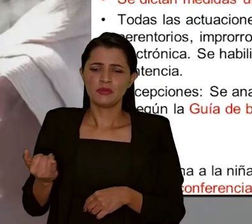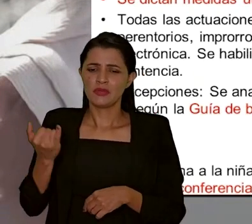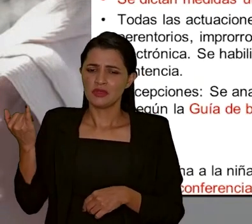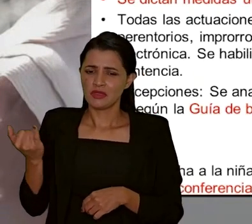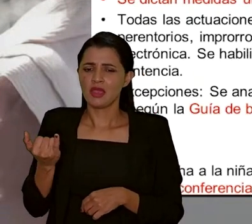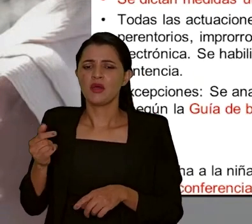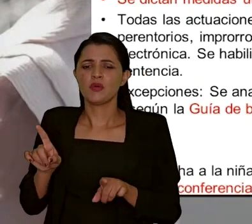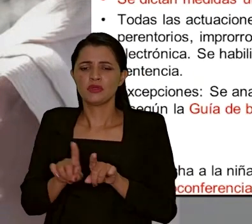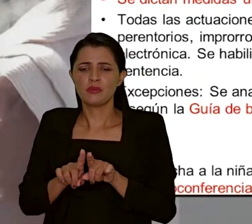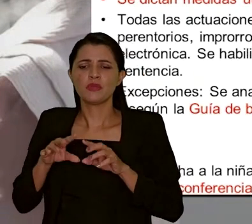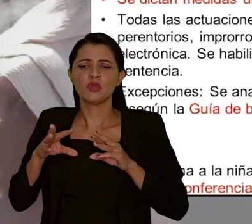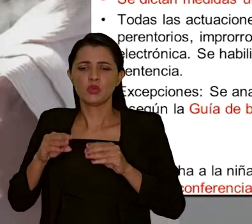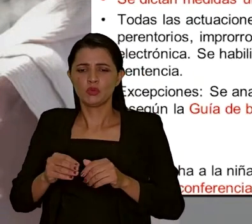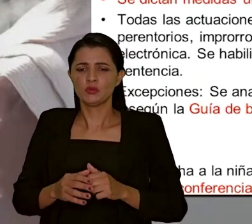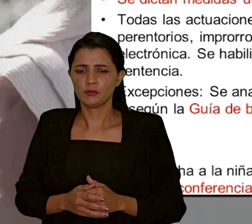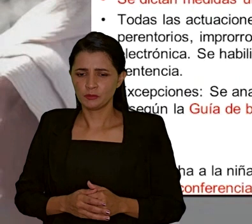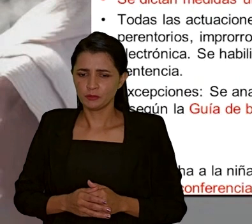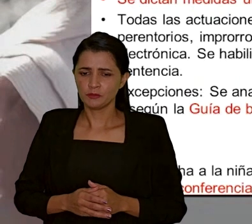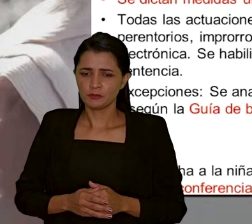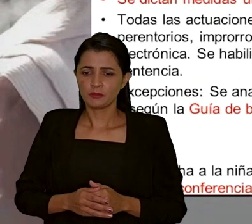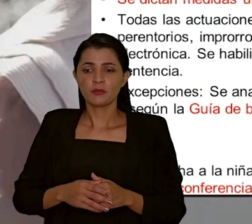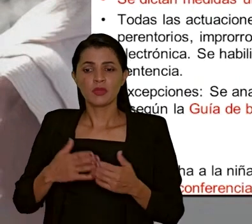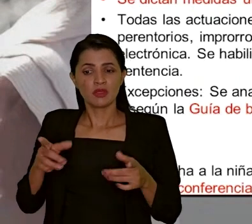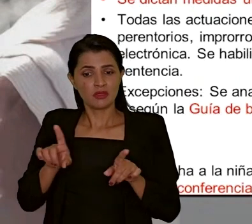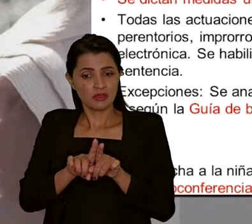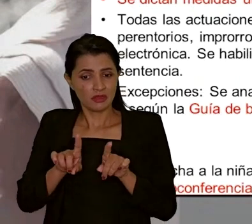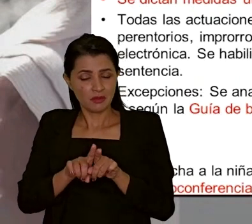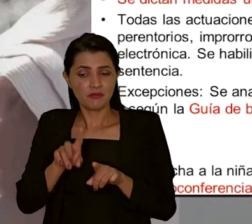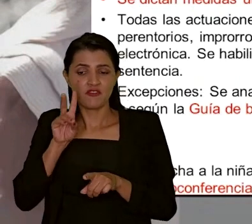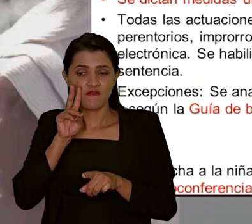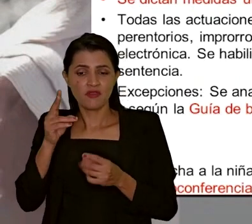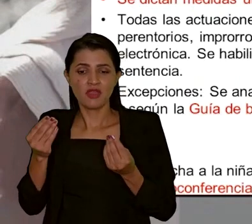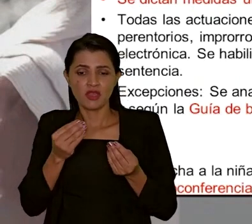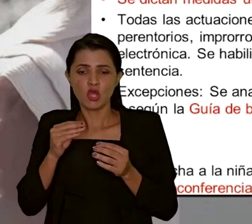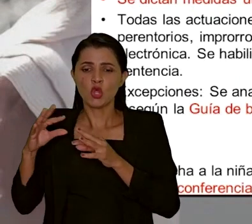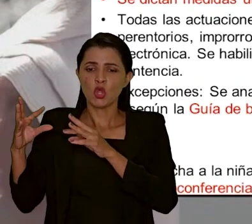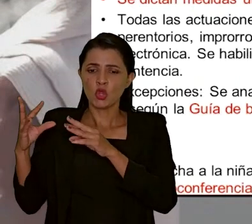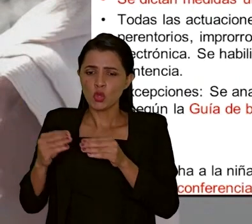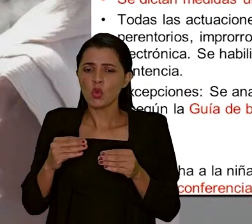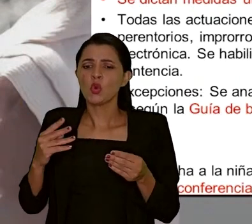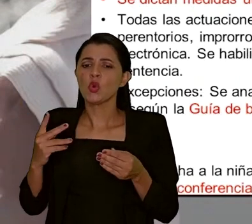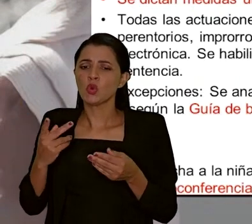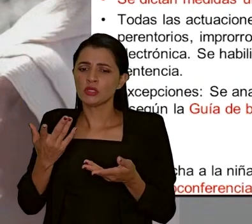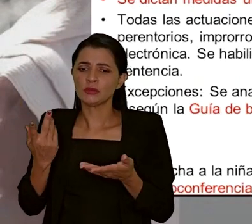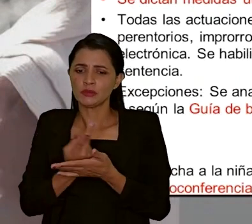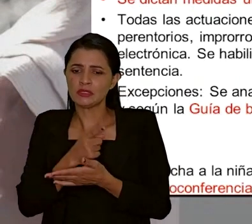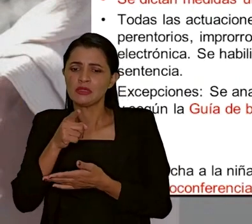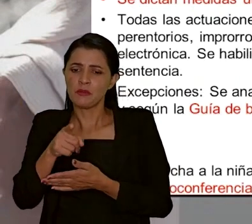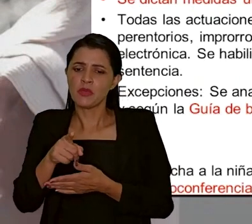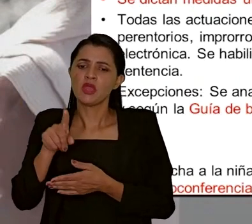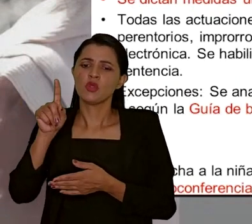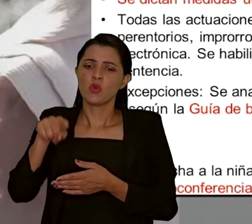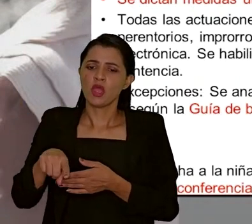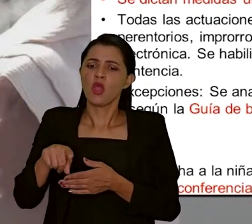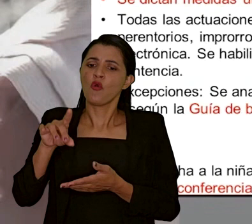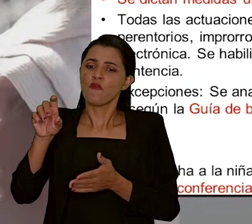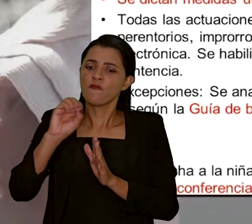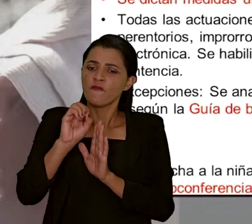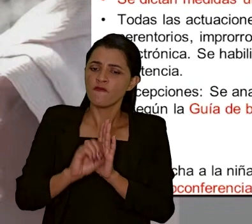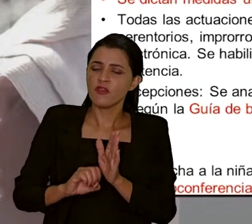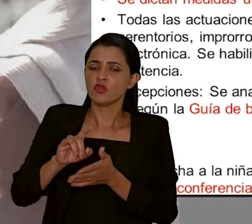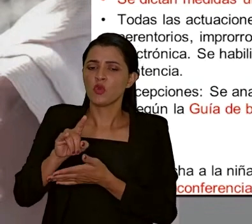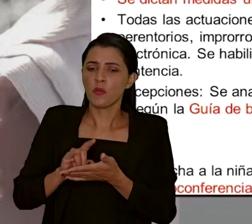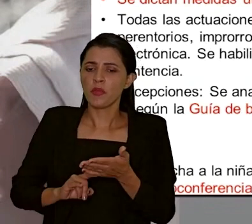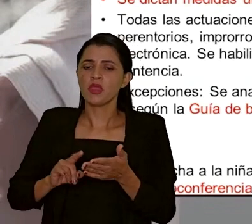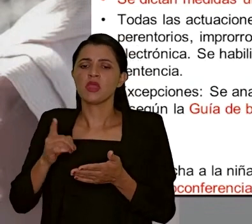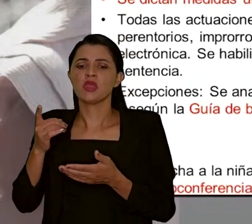proceso. Se dictan medidas urgentes. Todas las actuaciones son de oficio. Los plazos son perentorios, improrrogables, fatales y se